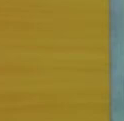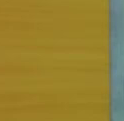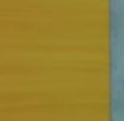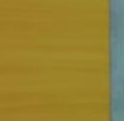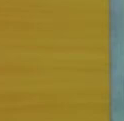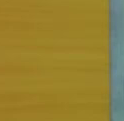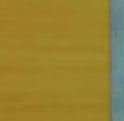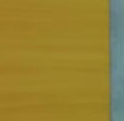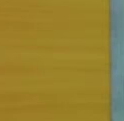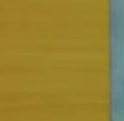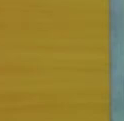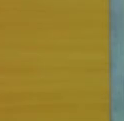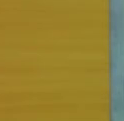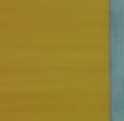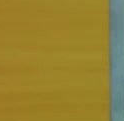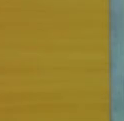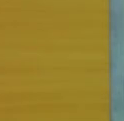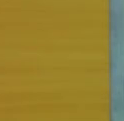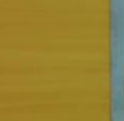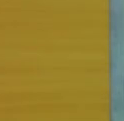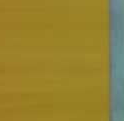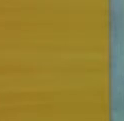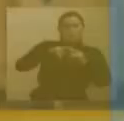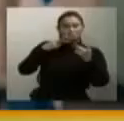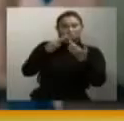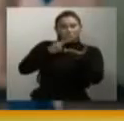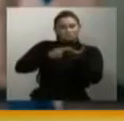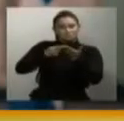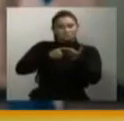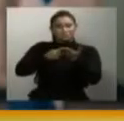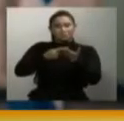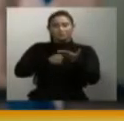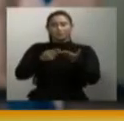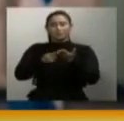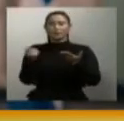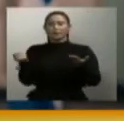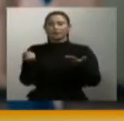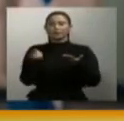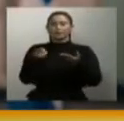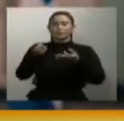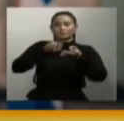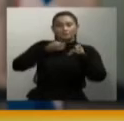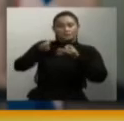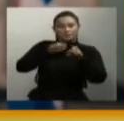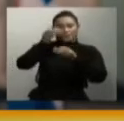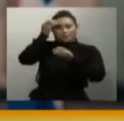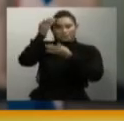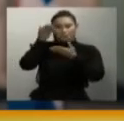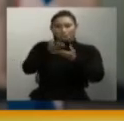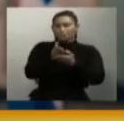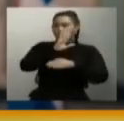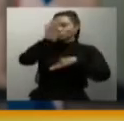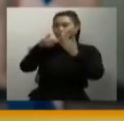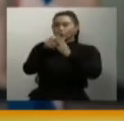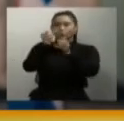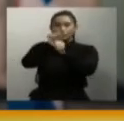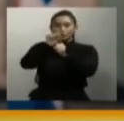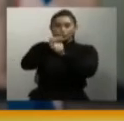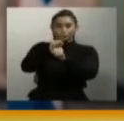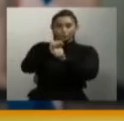podría con con una sincera a sincerar el gasto público